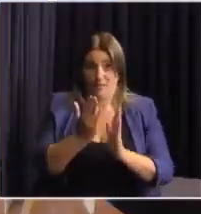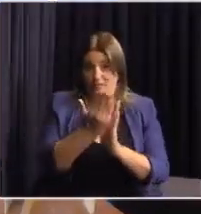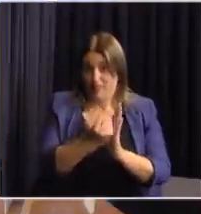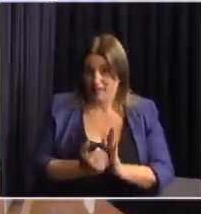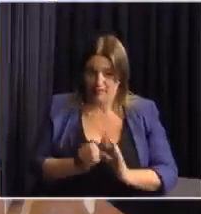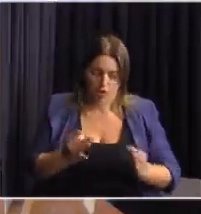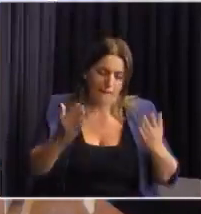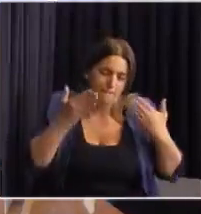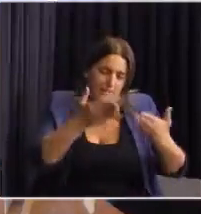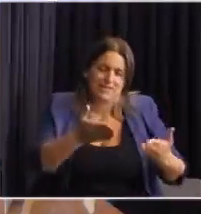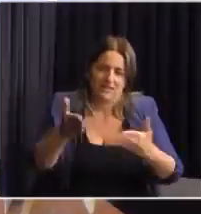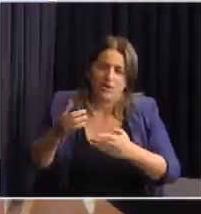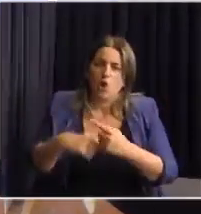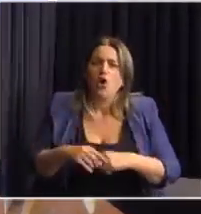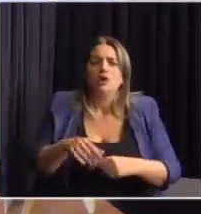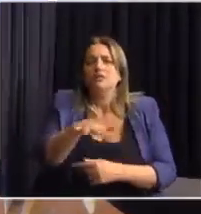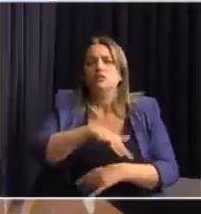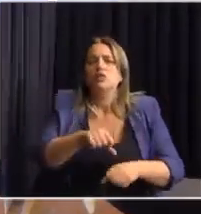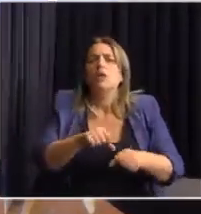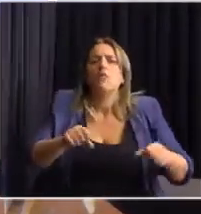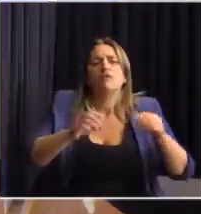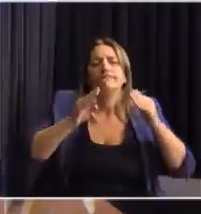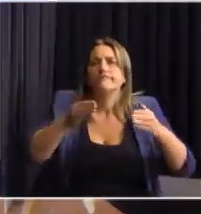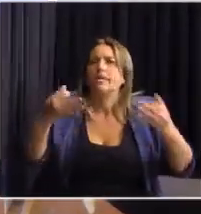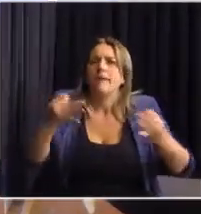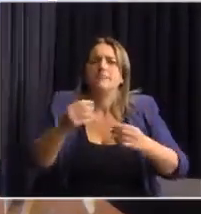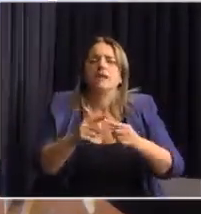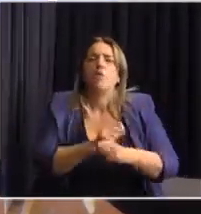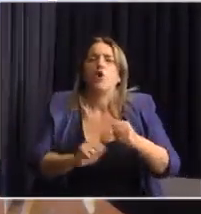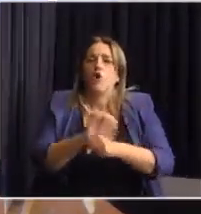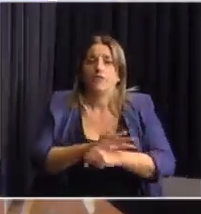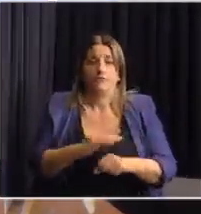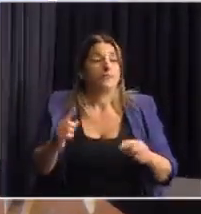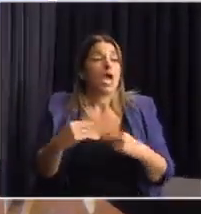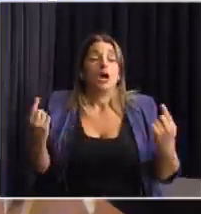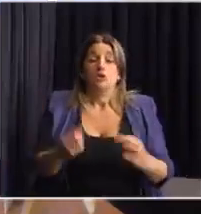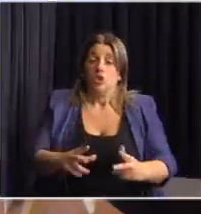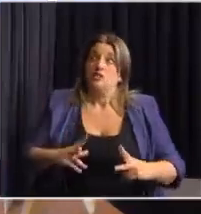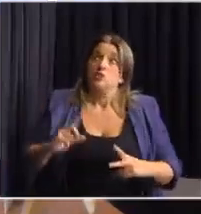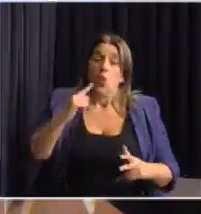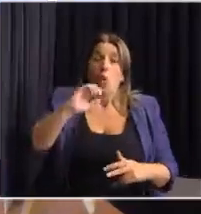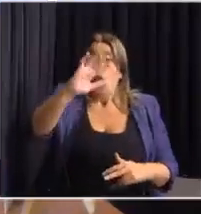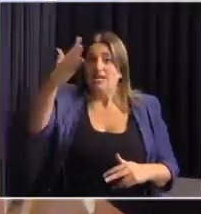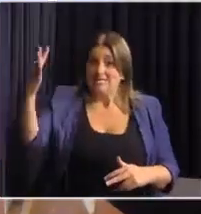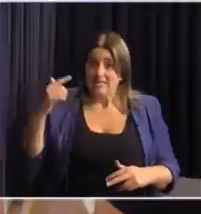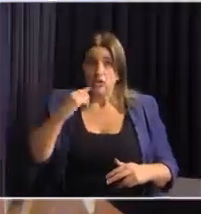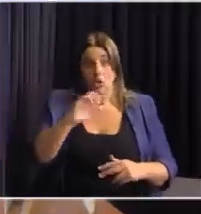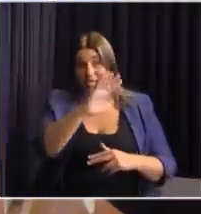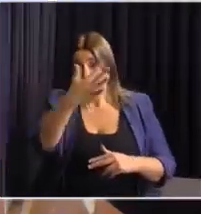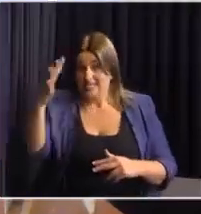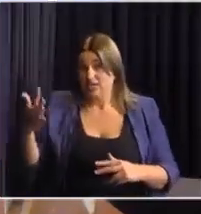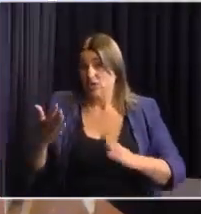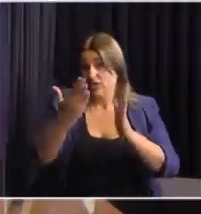atender situaciones particulares que puedan existir vinculadas a la pandemia. Cuando nosotros hablamos de interior, hablamos del interior del país,